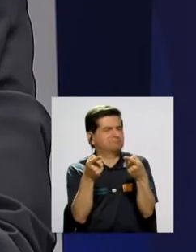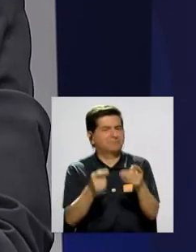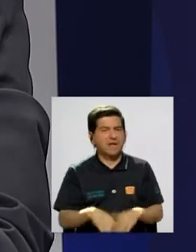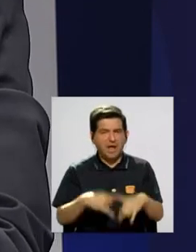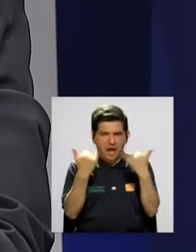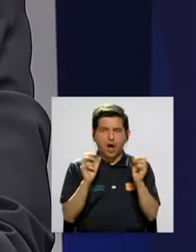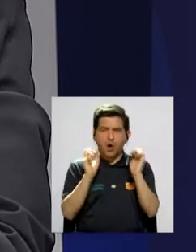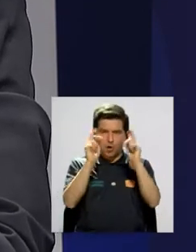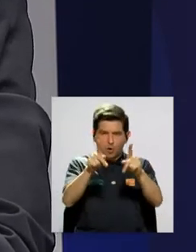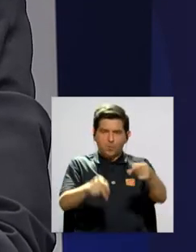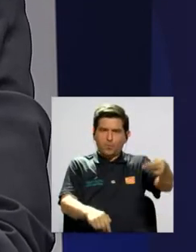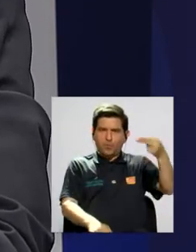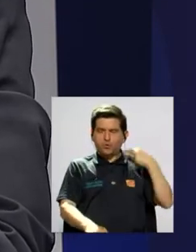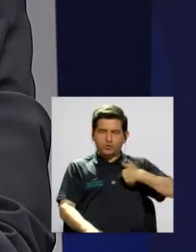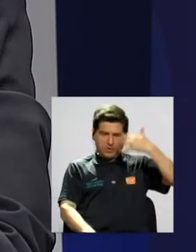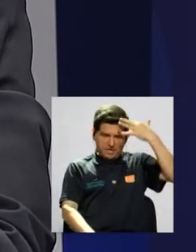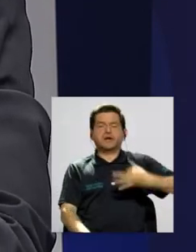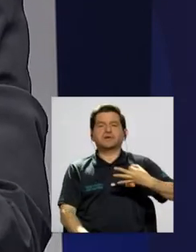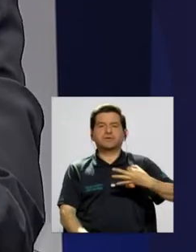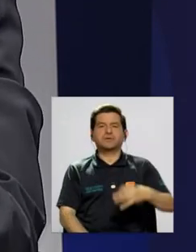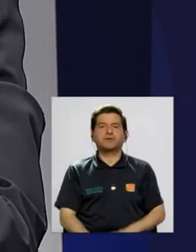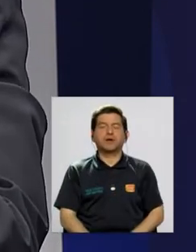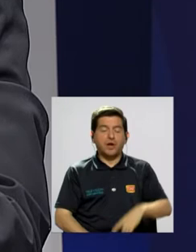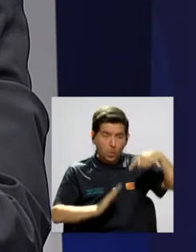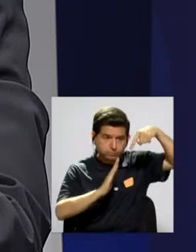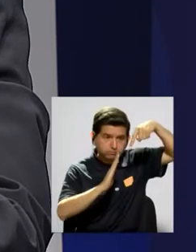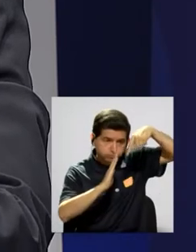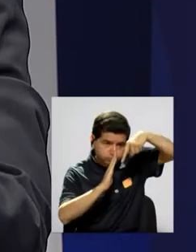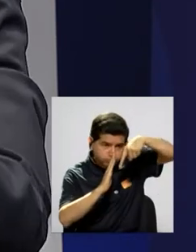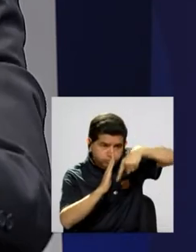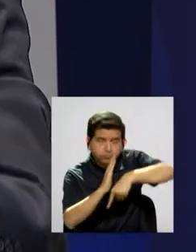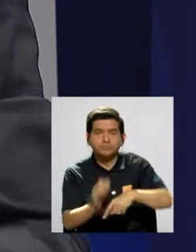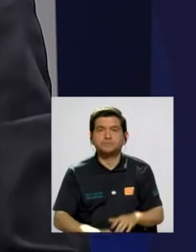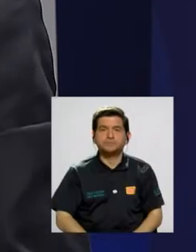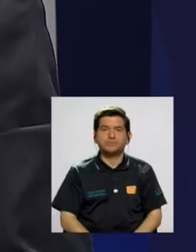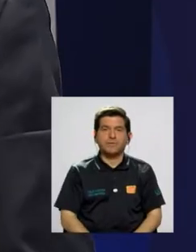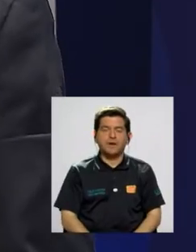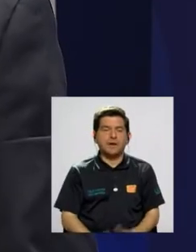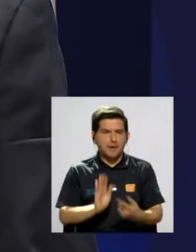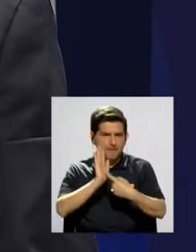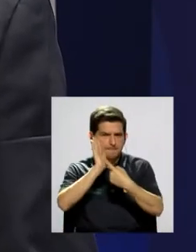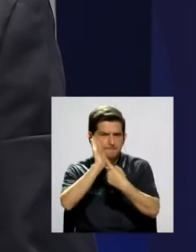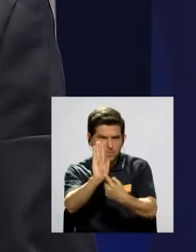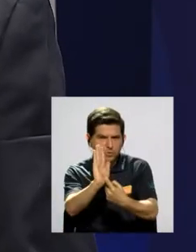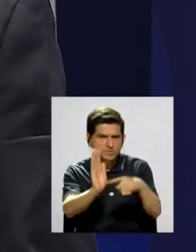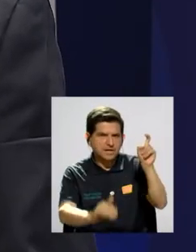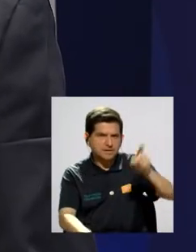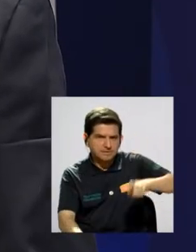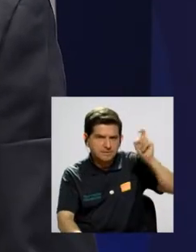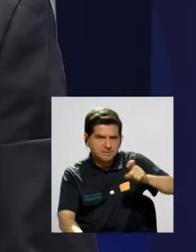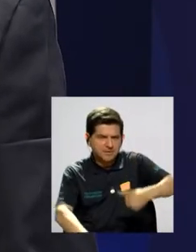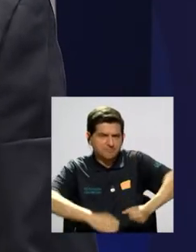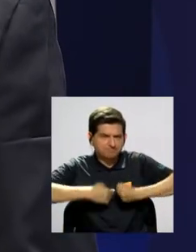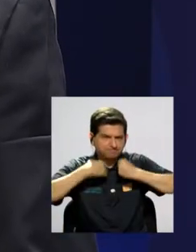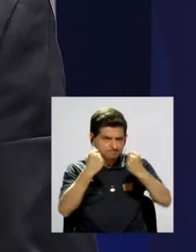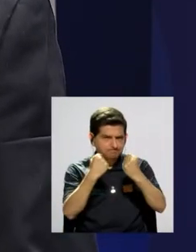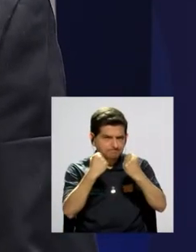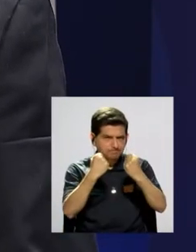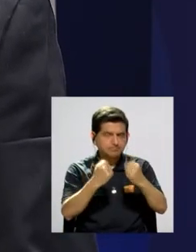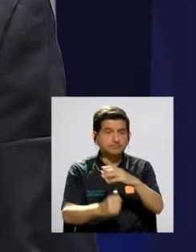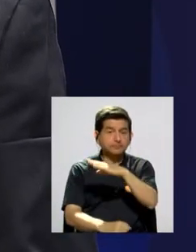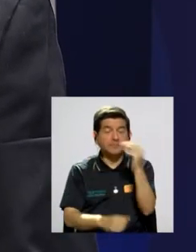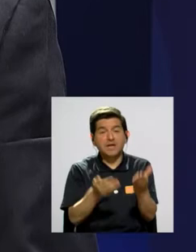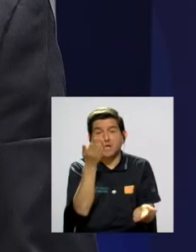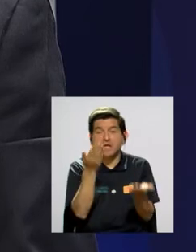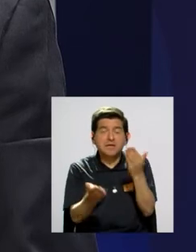hay una posibilidad histórica que me parece hay que profundizar, hay que señalar fuertemente y